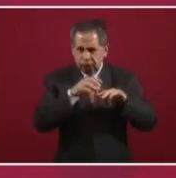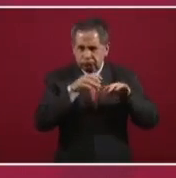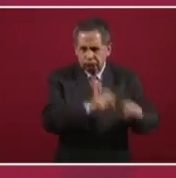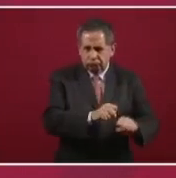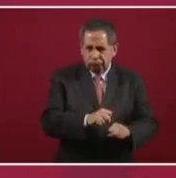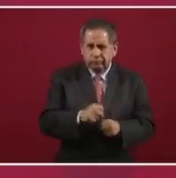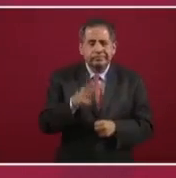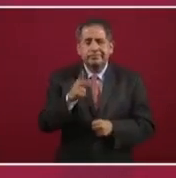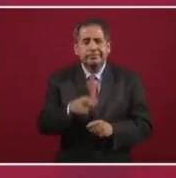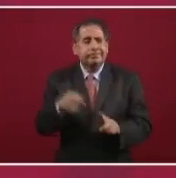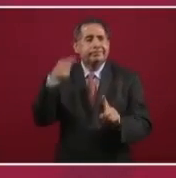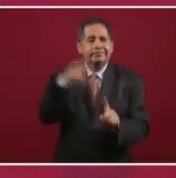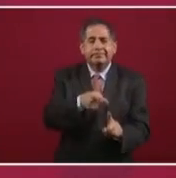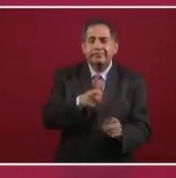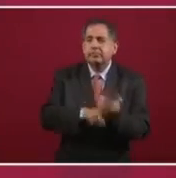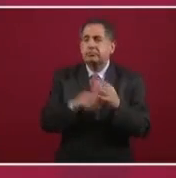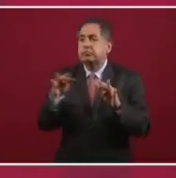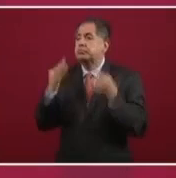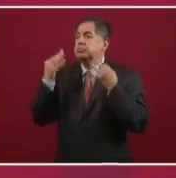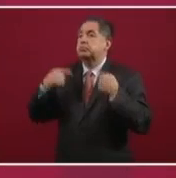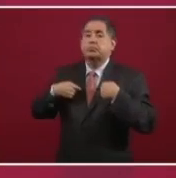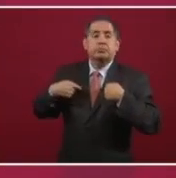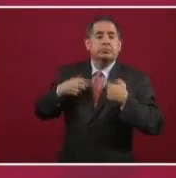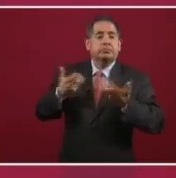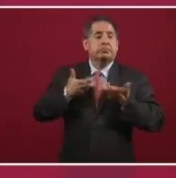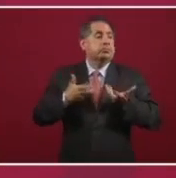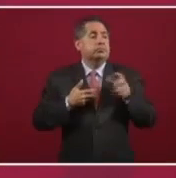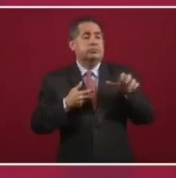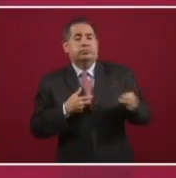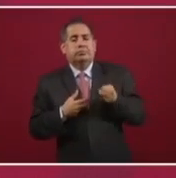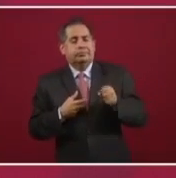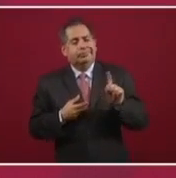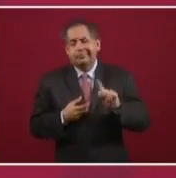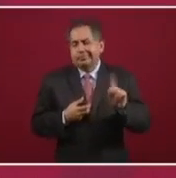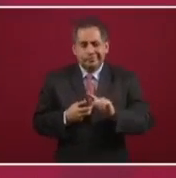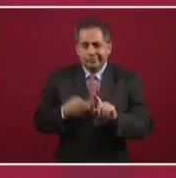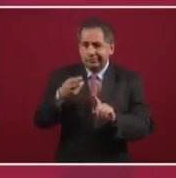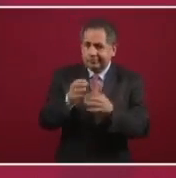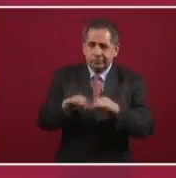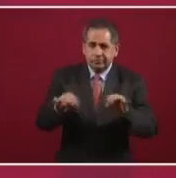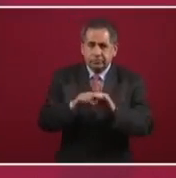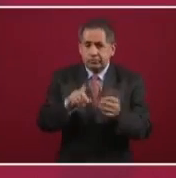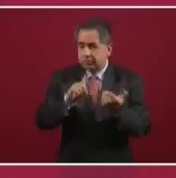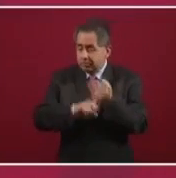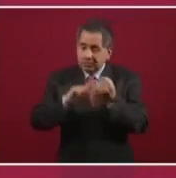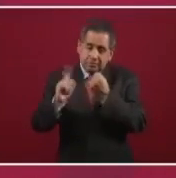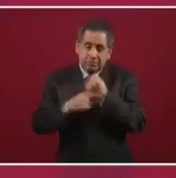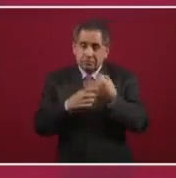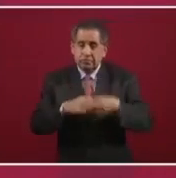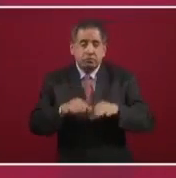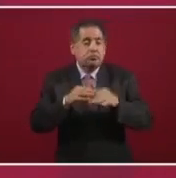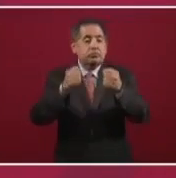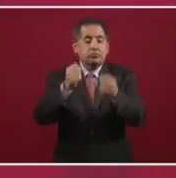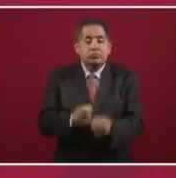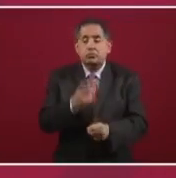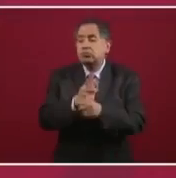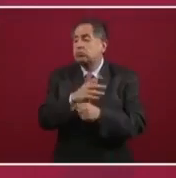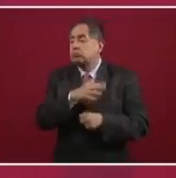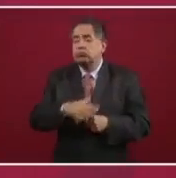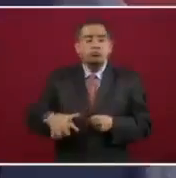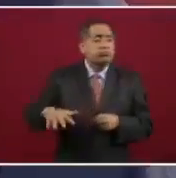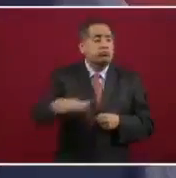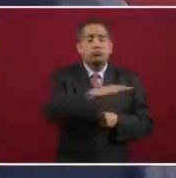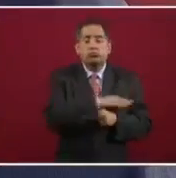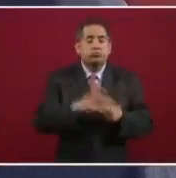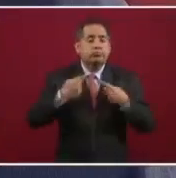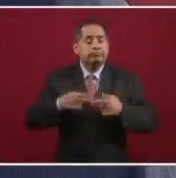pero eso no es para nosotros lo fundamental. Para nosotros lo fundamental es garantizar la seguridad